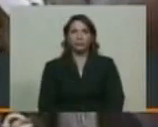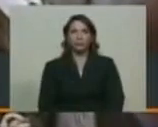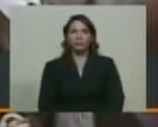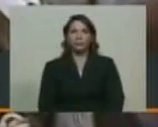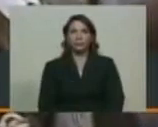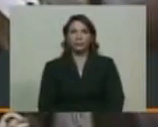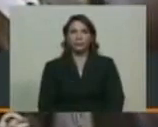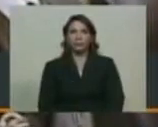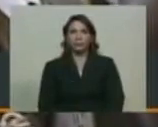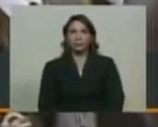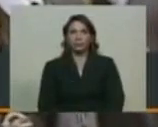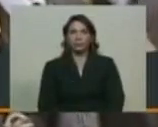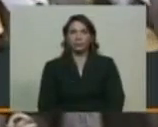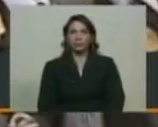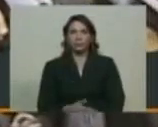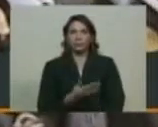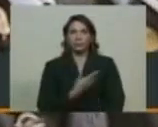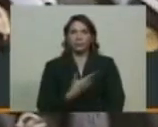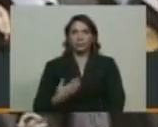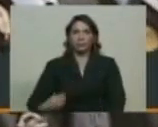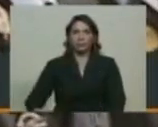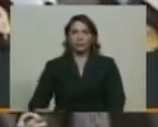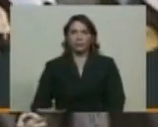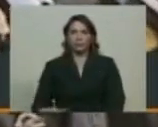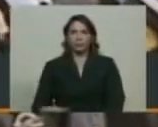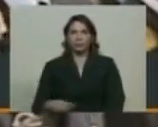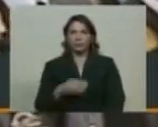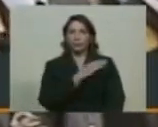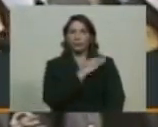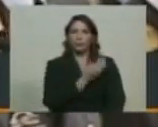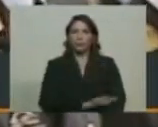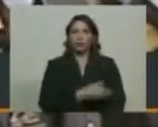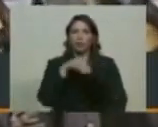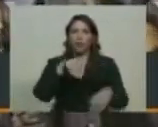querida presidenta del Poder Electoral